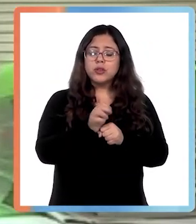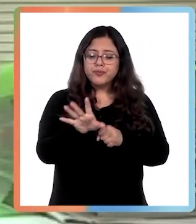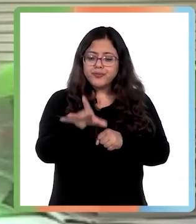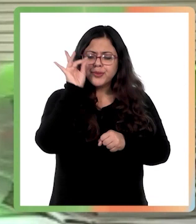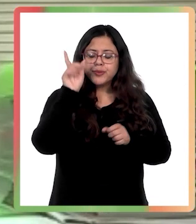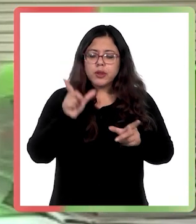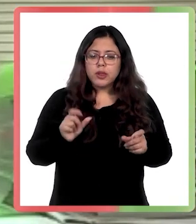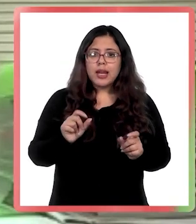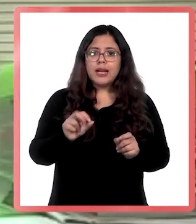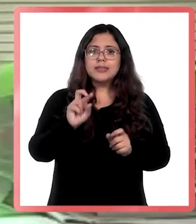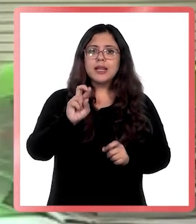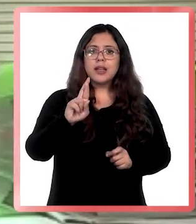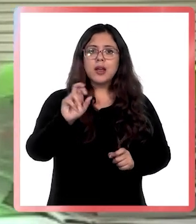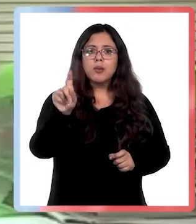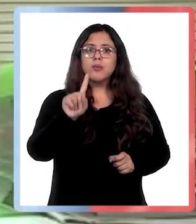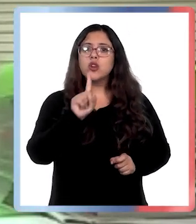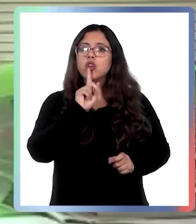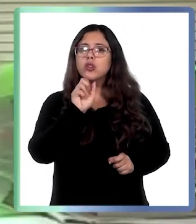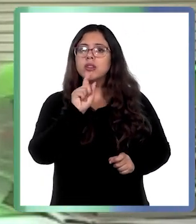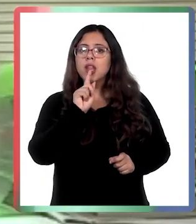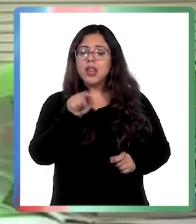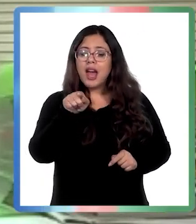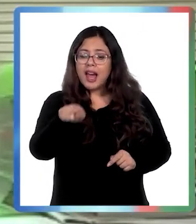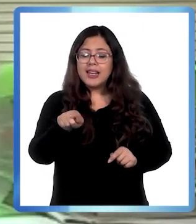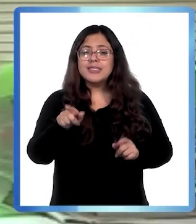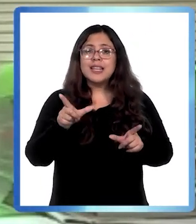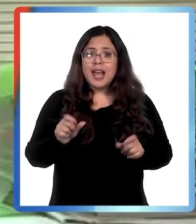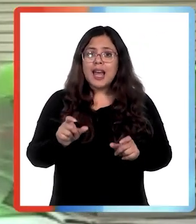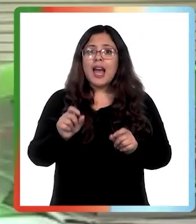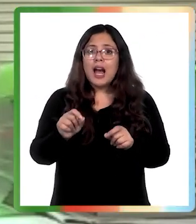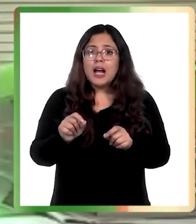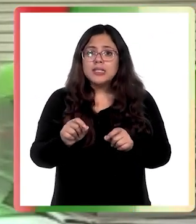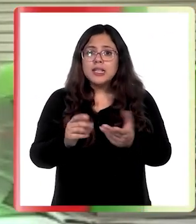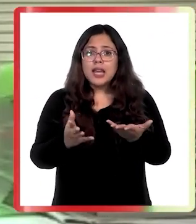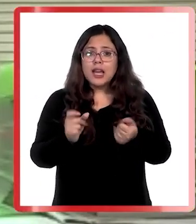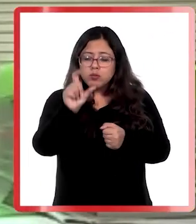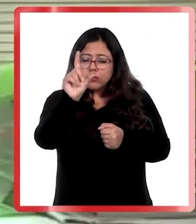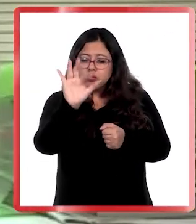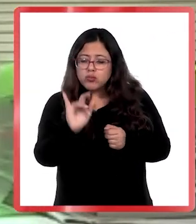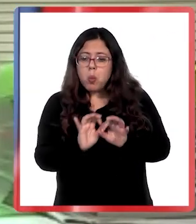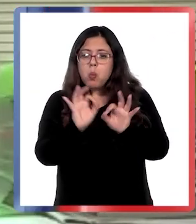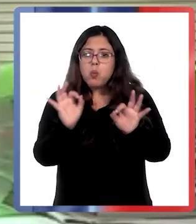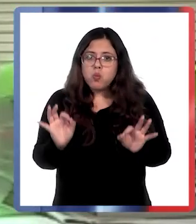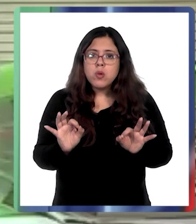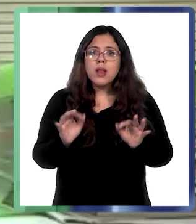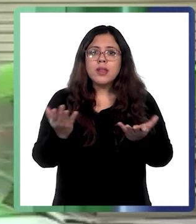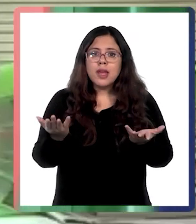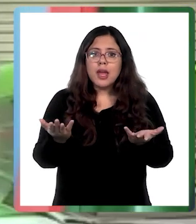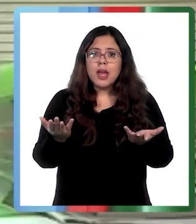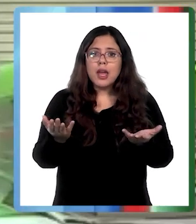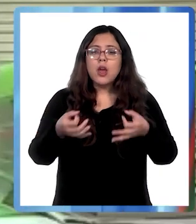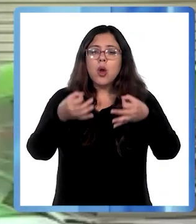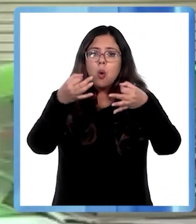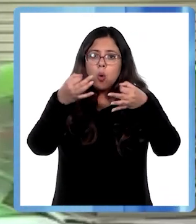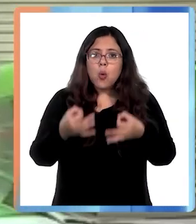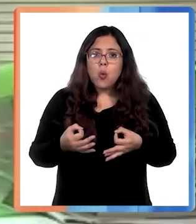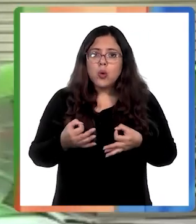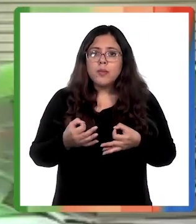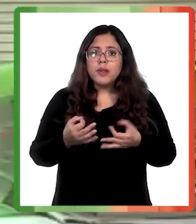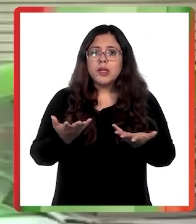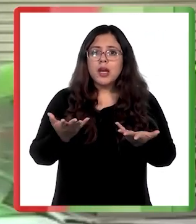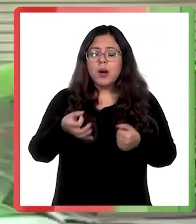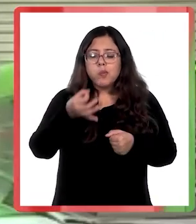próstata, a ese cáncer le pedimos características especiales para dejarlo en lo que llamamos observación